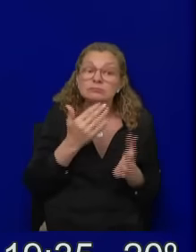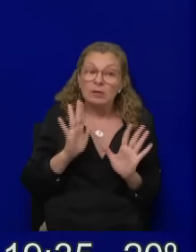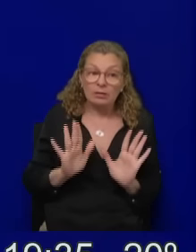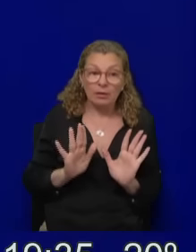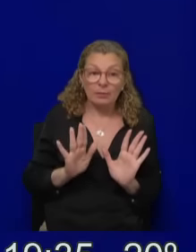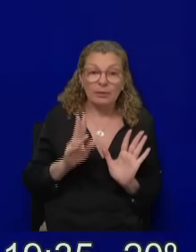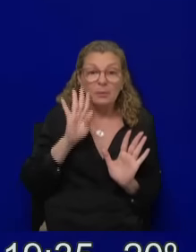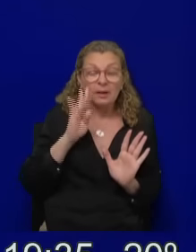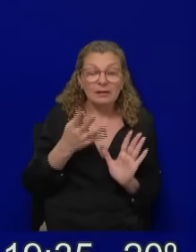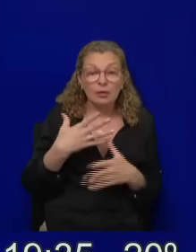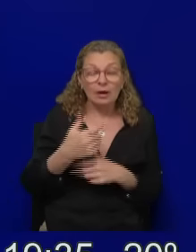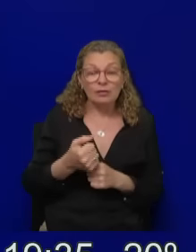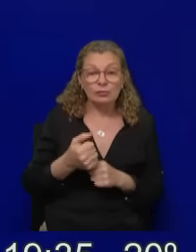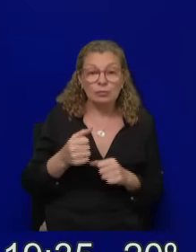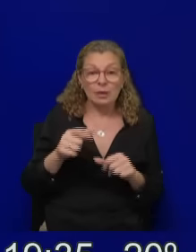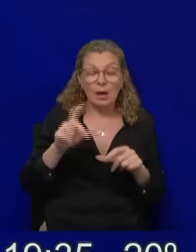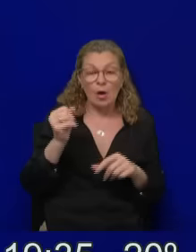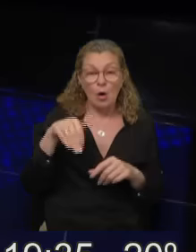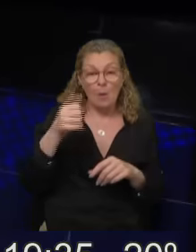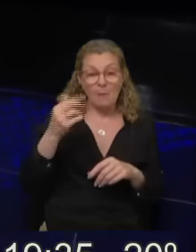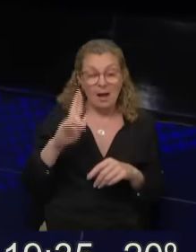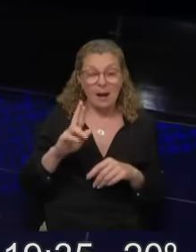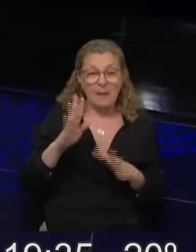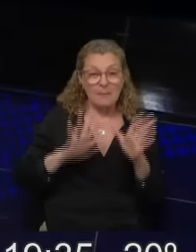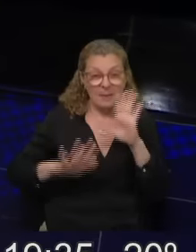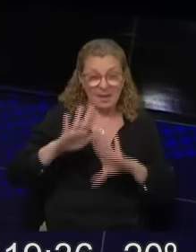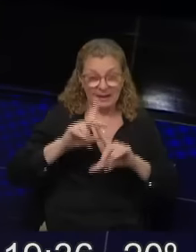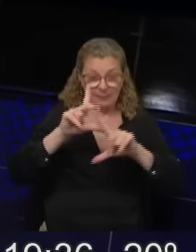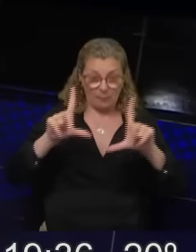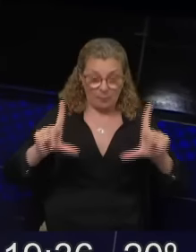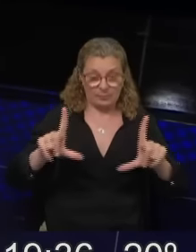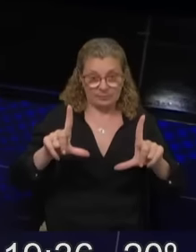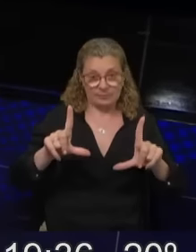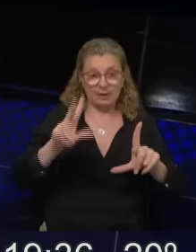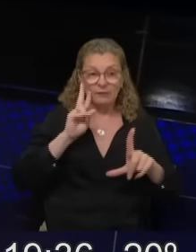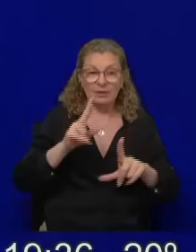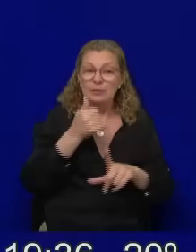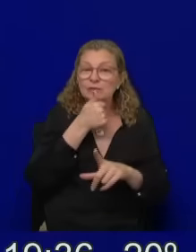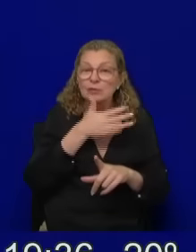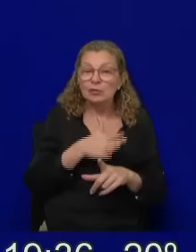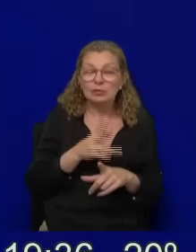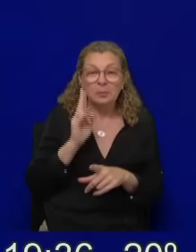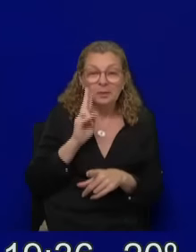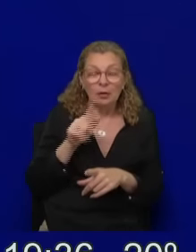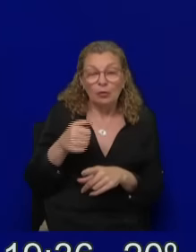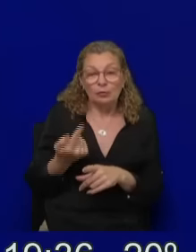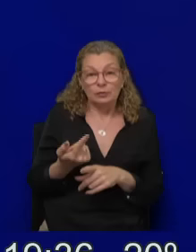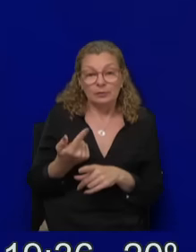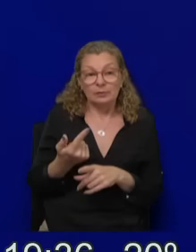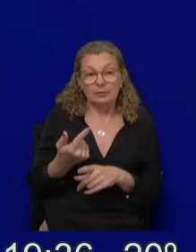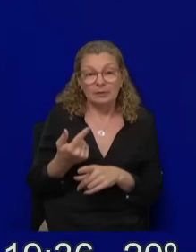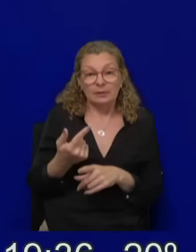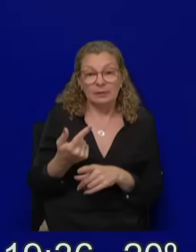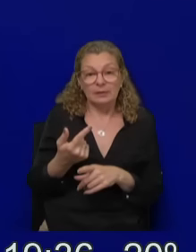Y si te parece, con la ayuda de Omar Izaguirre, que prepara estas placas, vamos a ver la historia entonces del mirado del otro lado. Balotajes PC